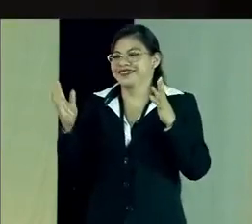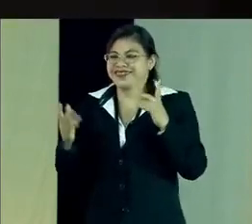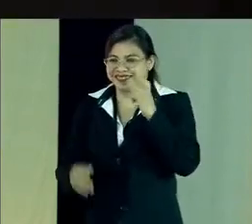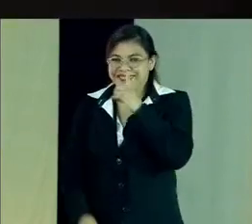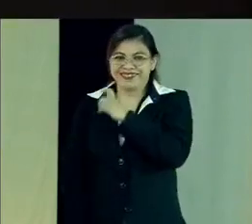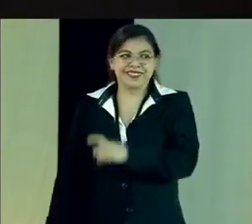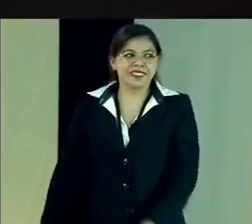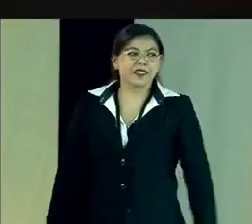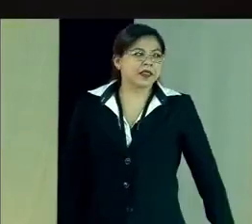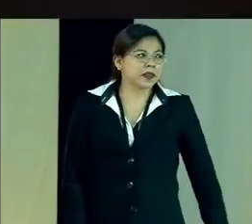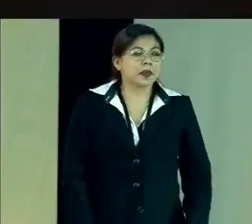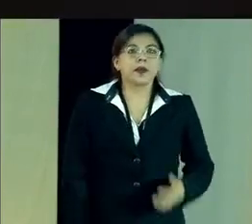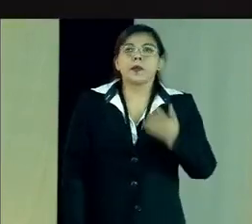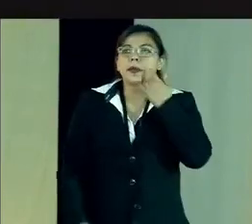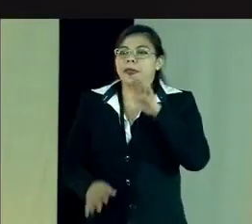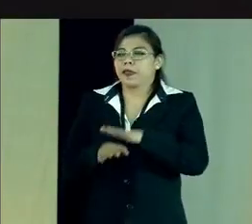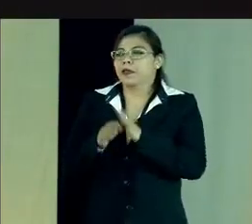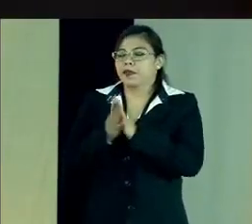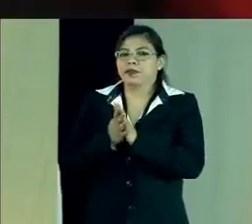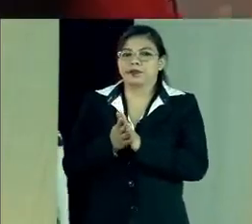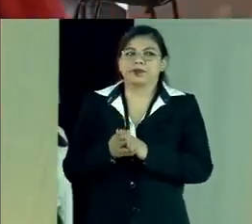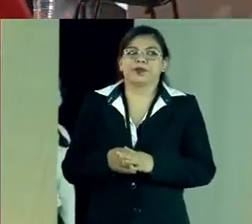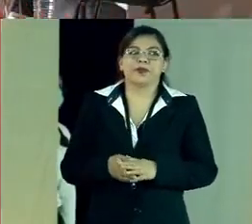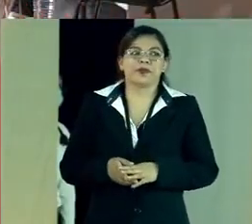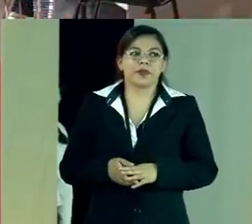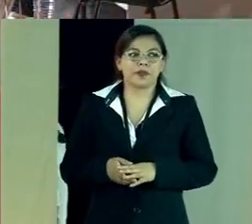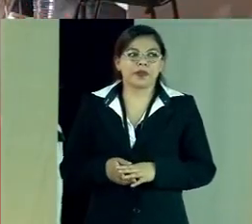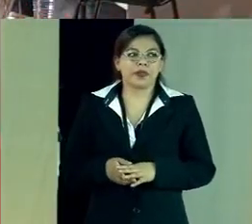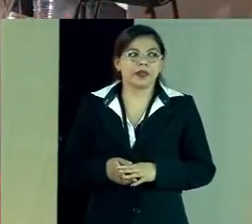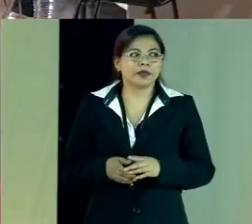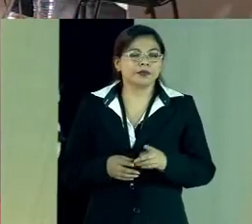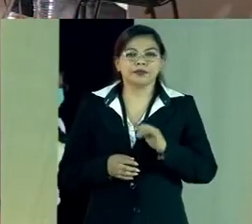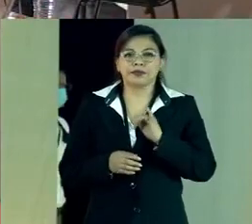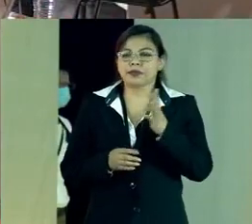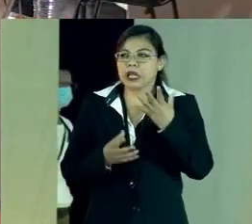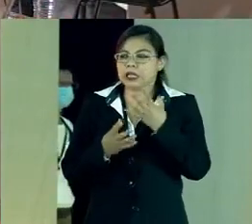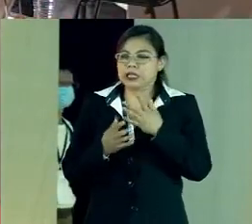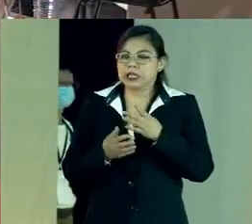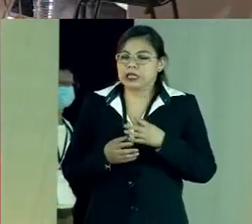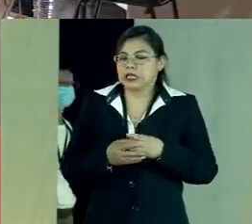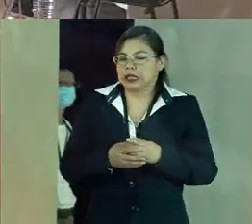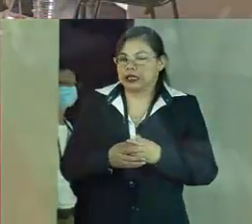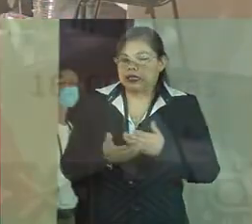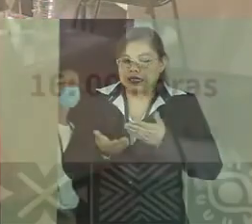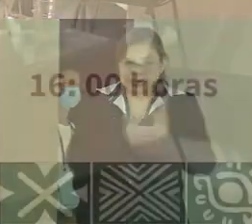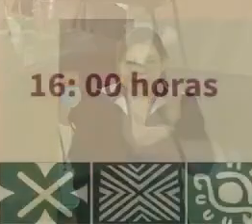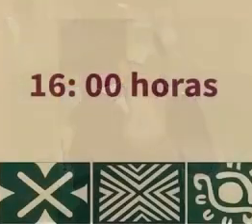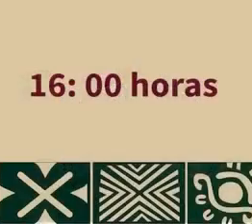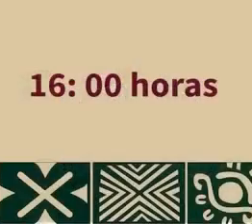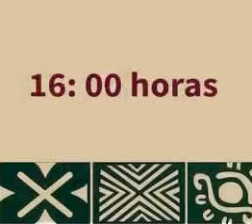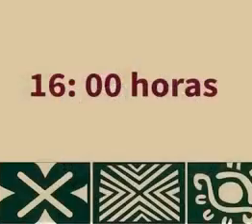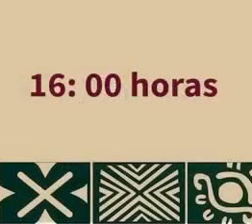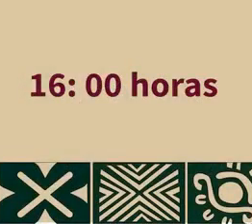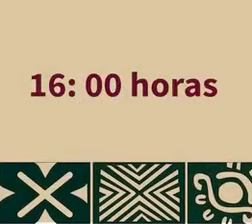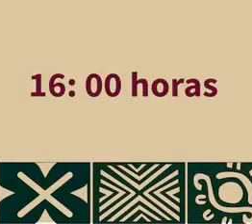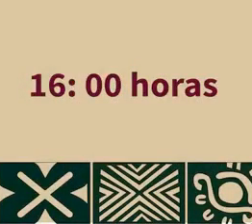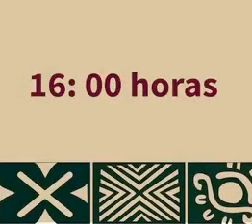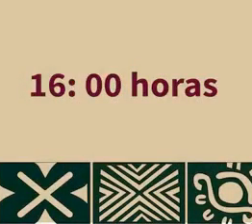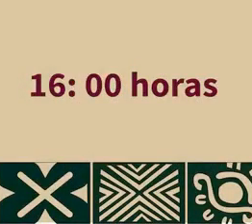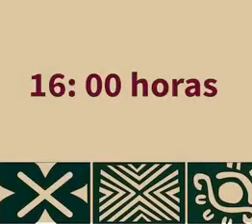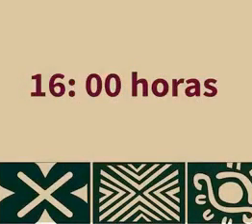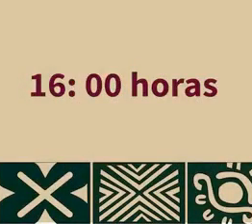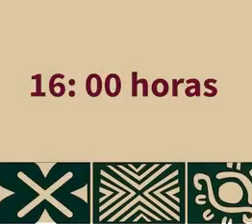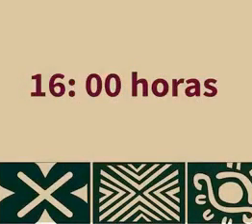tiene que desalojar compañeros palomanes de américa para sanitizar las alas y les anunció que